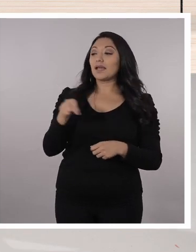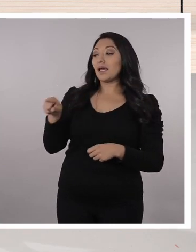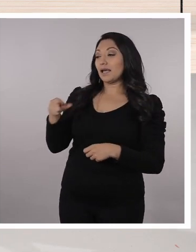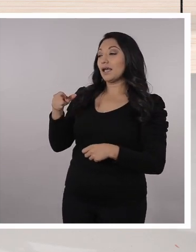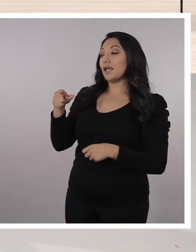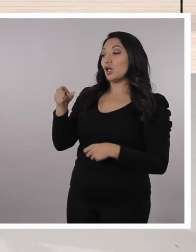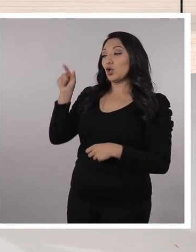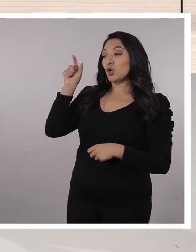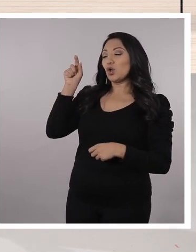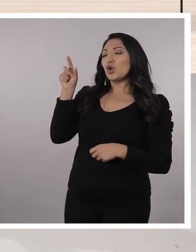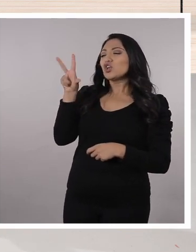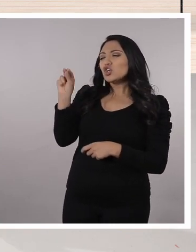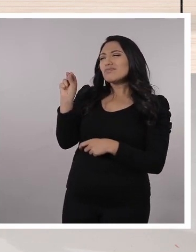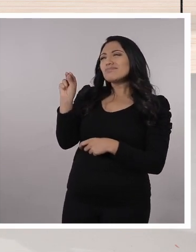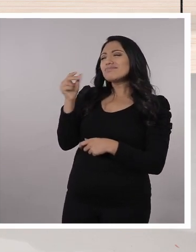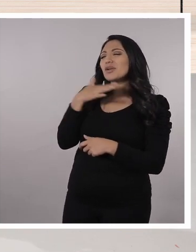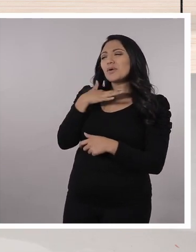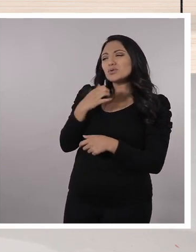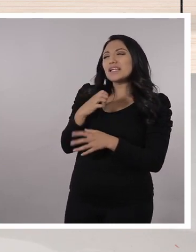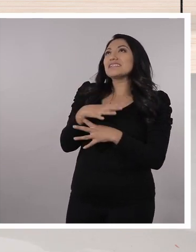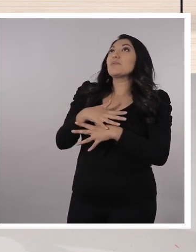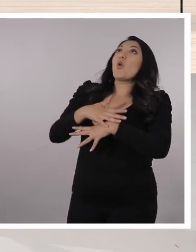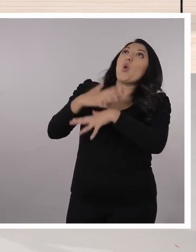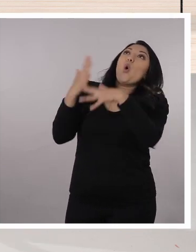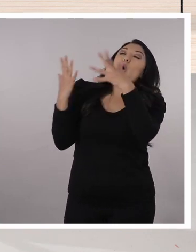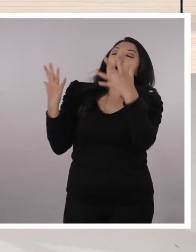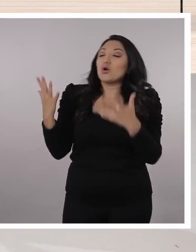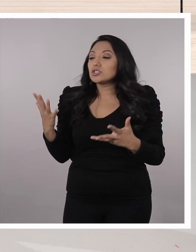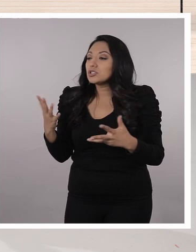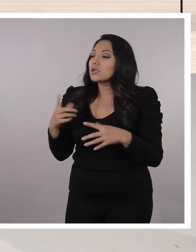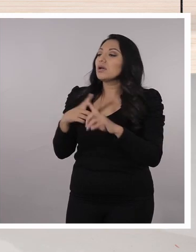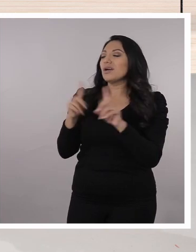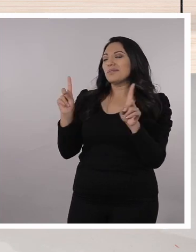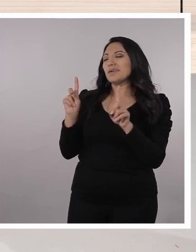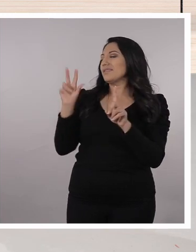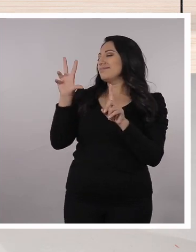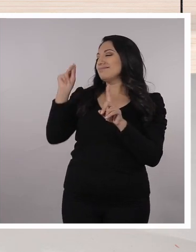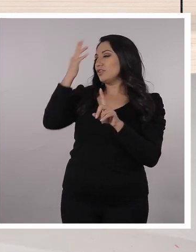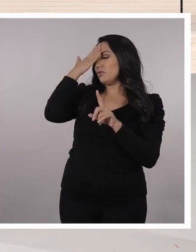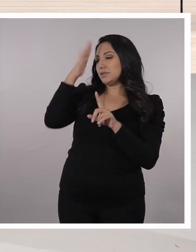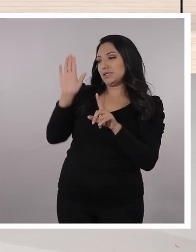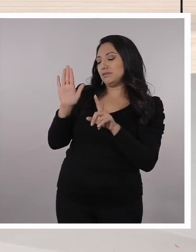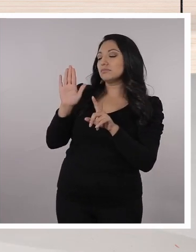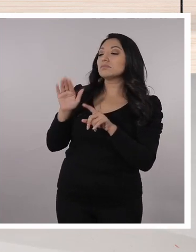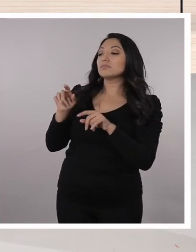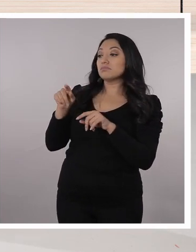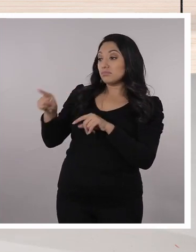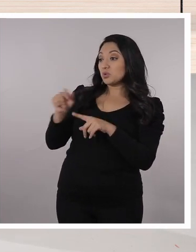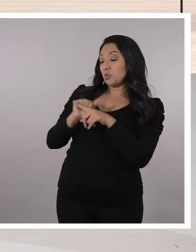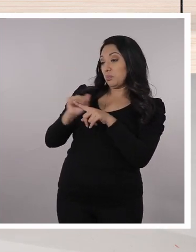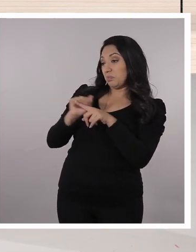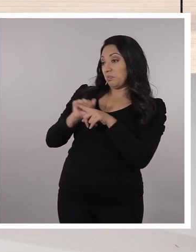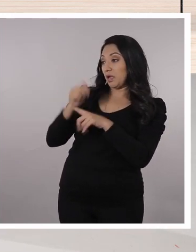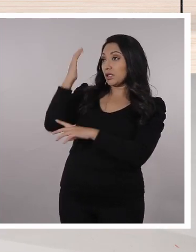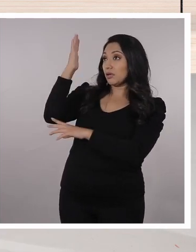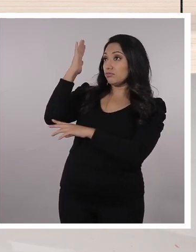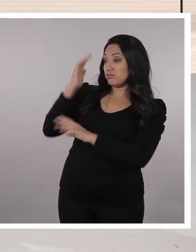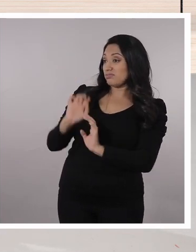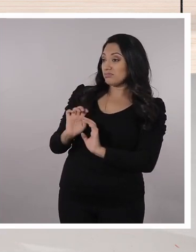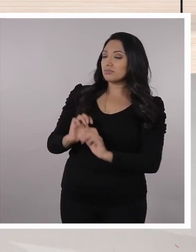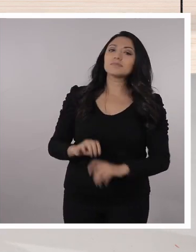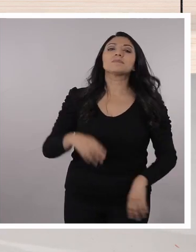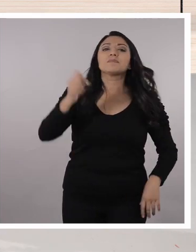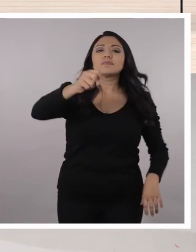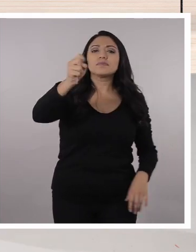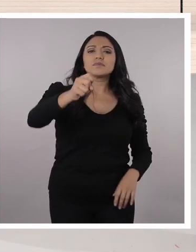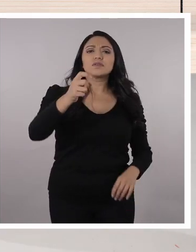Potter. ¿Sabes que yo no soy muy fan de Harry Potter, así que los textos no los conozco mucho, pero entonces estabas practicando un discurso?